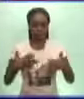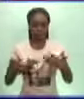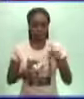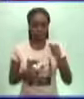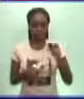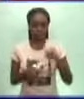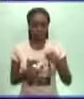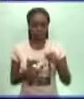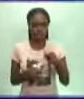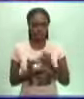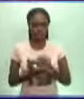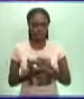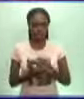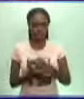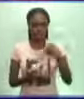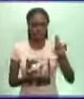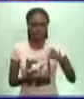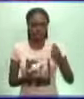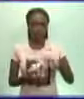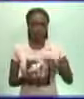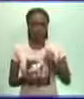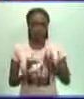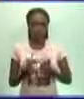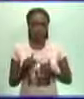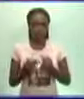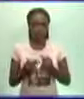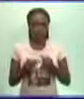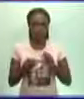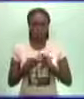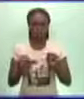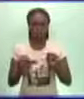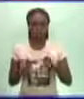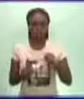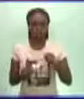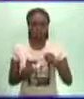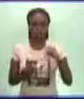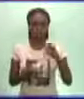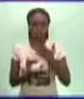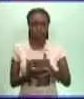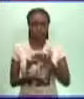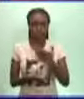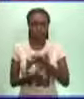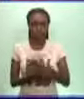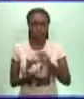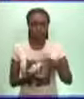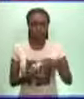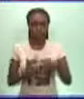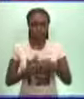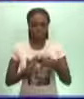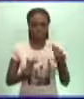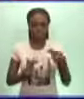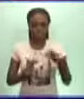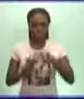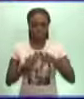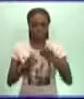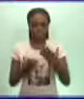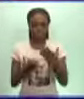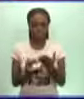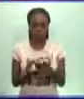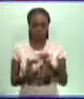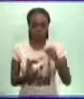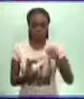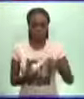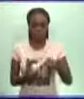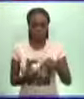te posibilitará practicar algunas de las estructuras gramaticales que has estudiado en nuestra asignatura durante tu tránsito por el